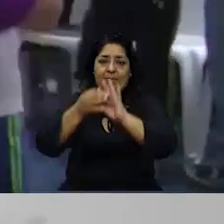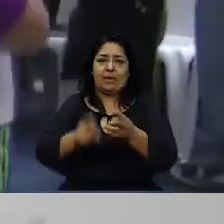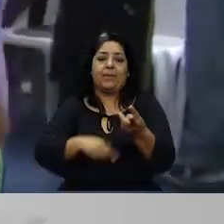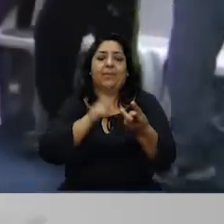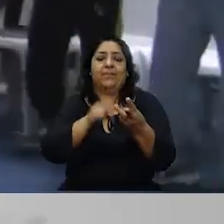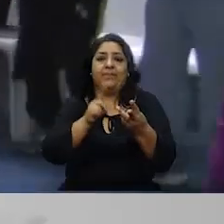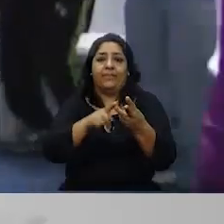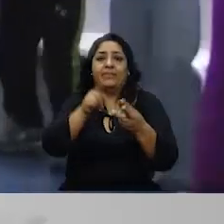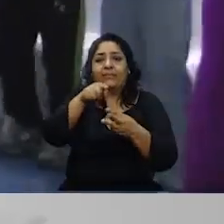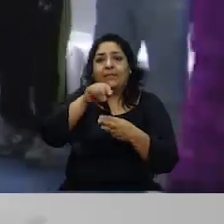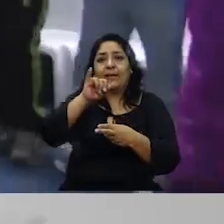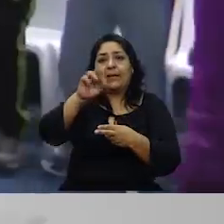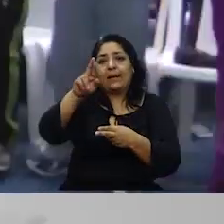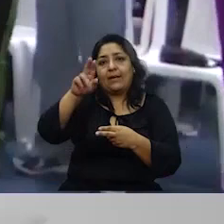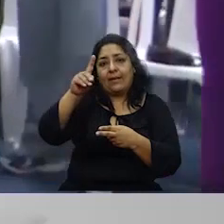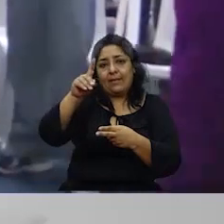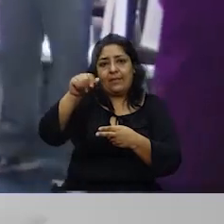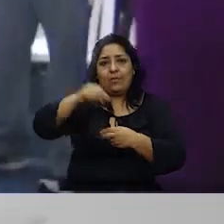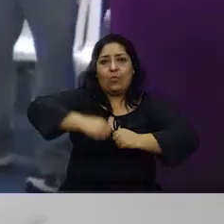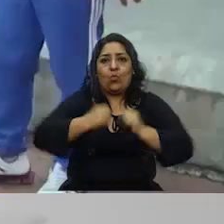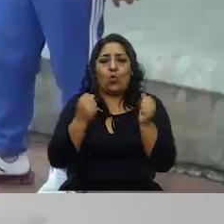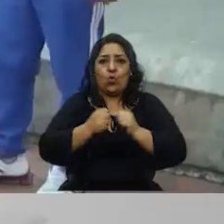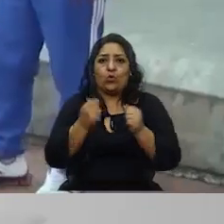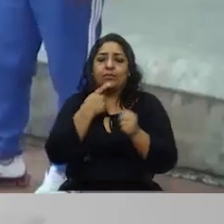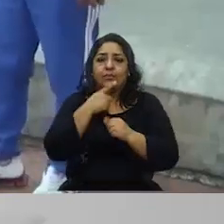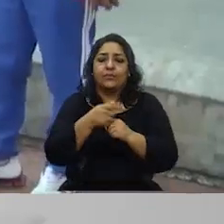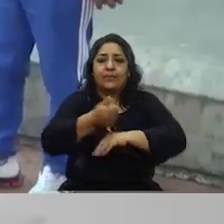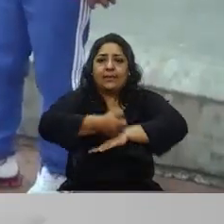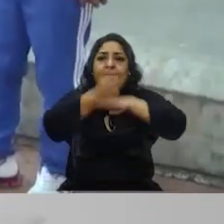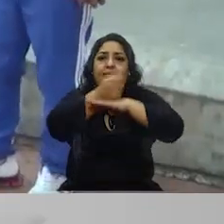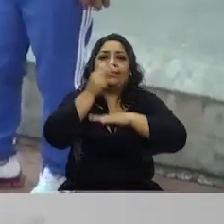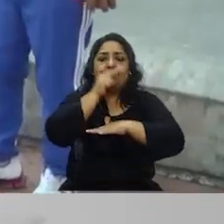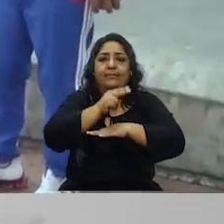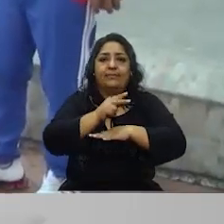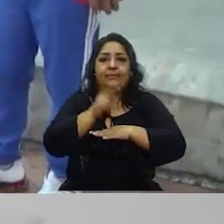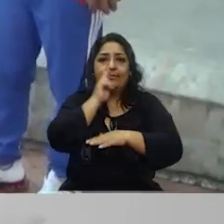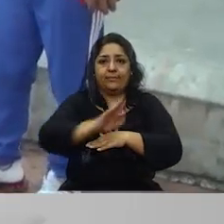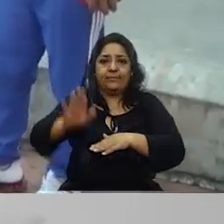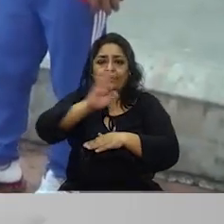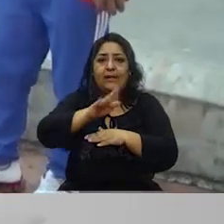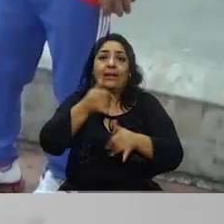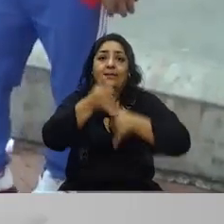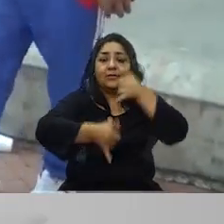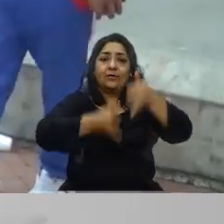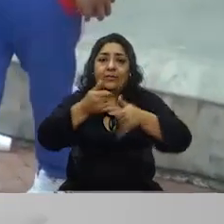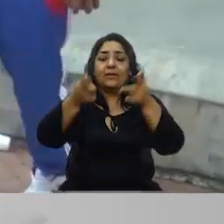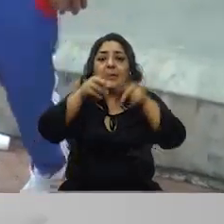del Departamento IDRD de Bogotá, secretario general de Ciclovía, además de asistir la doctora